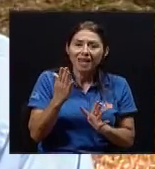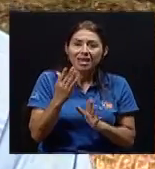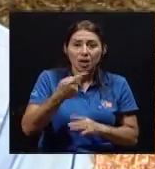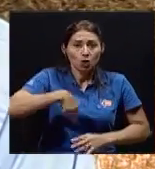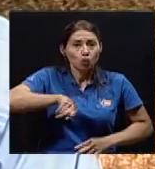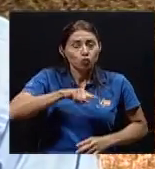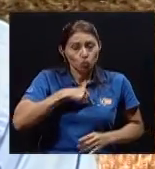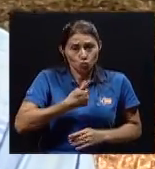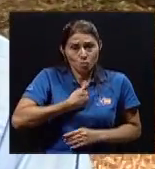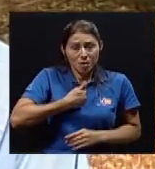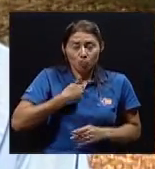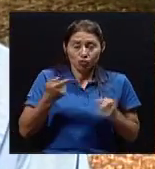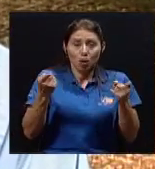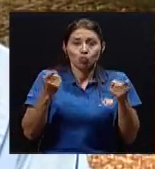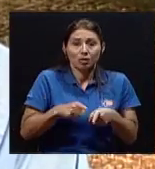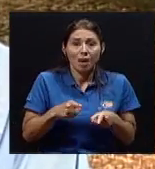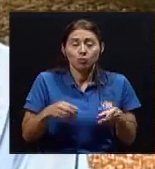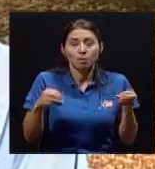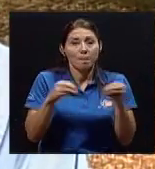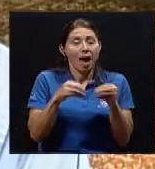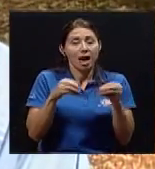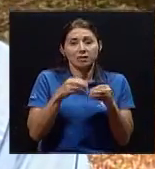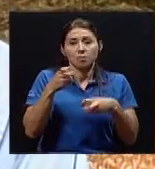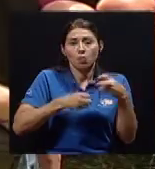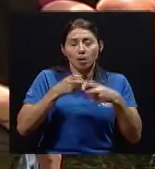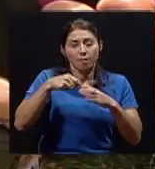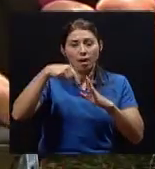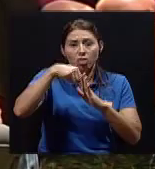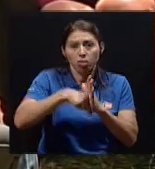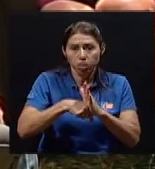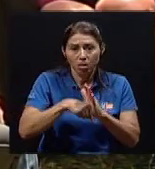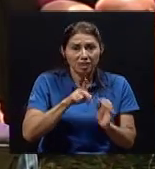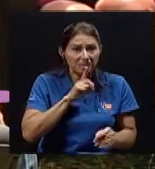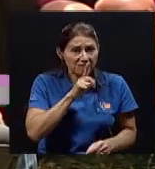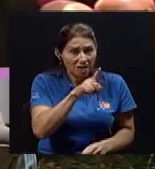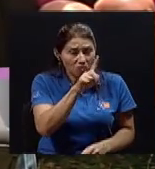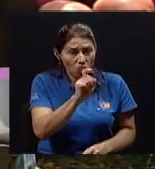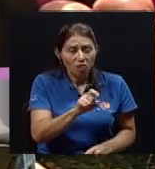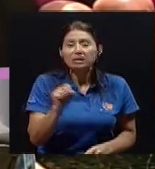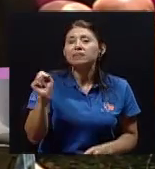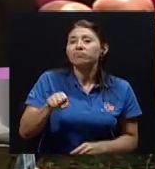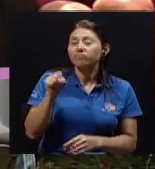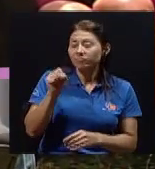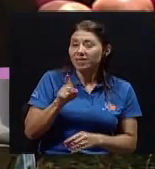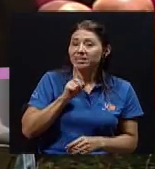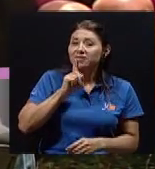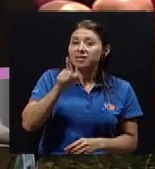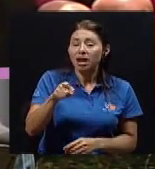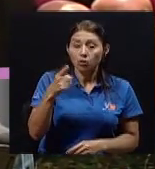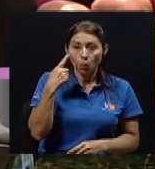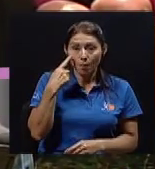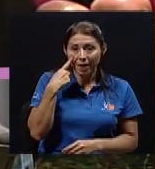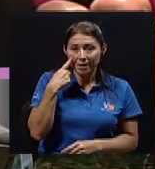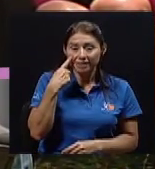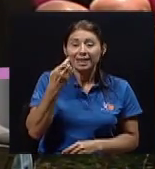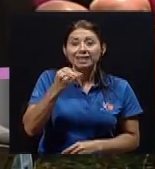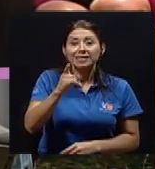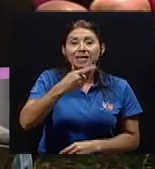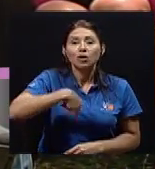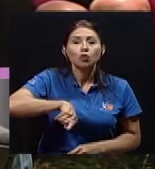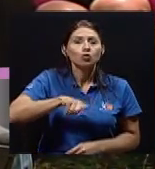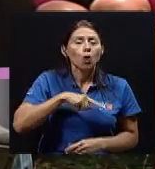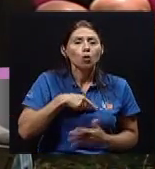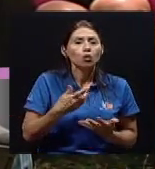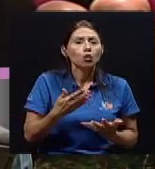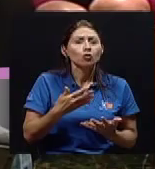veces como que se pronuncien más. Claro. ¿Qué tan cierto es eso? Eso es absolutamente cierto. Imagínense que si